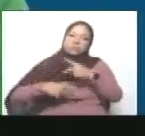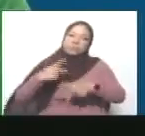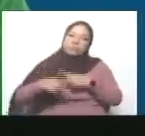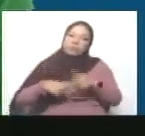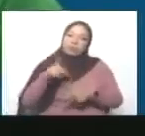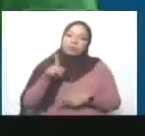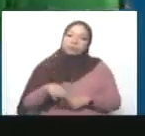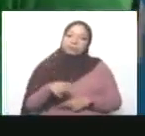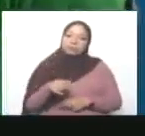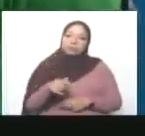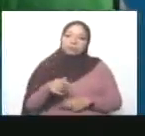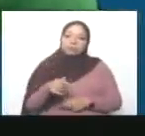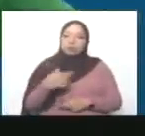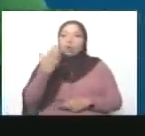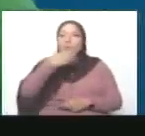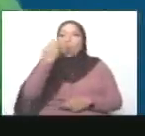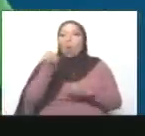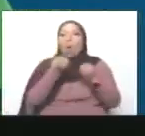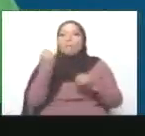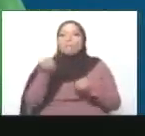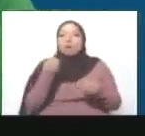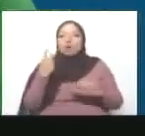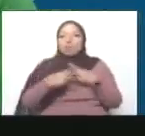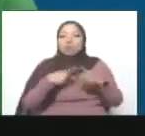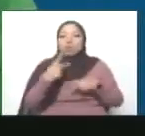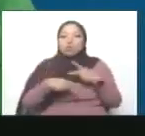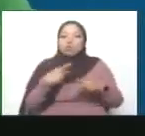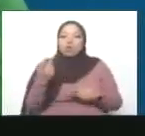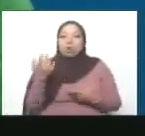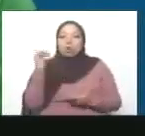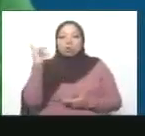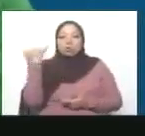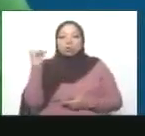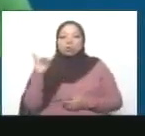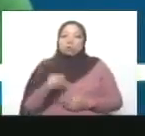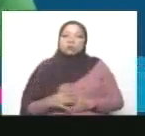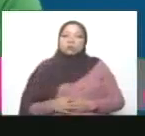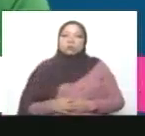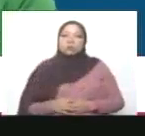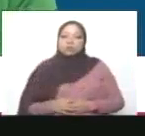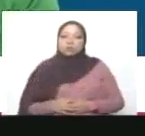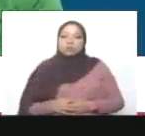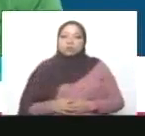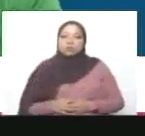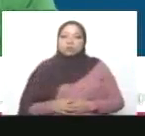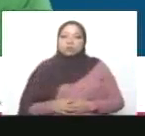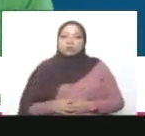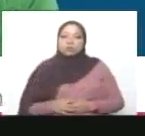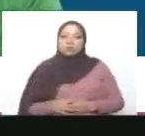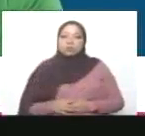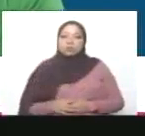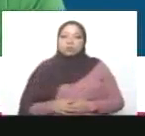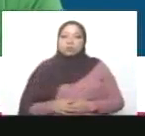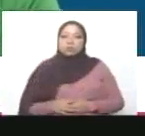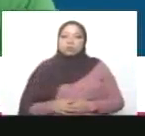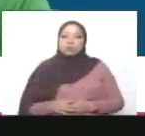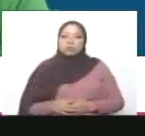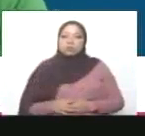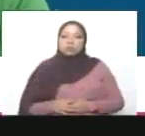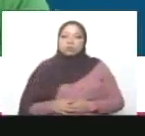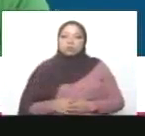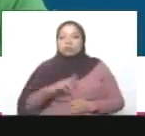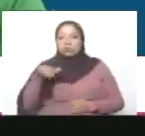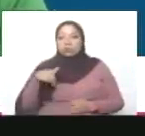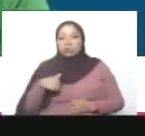aguacate? La cantidad y la calidad bueno, en señor, Yaracuy. Bueno, señor presidente, le cuento. Lo que acaba de decir nuestro